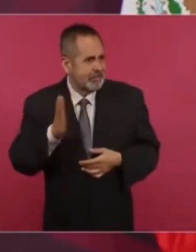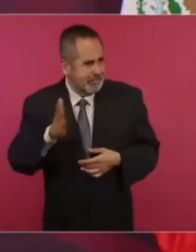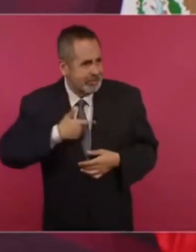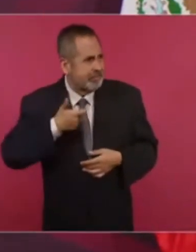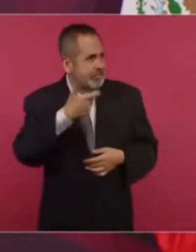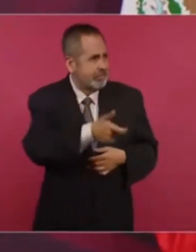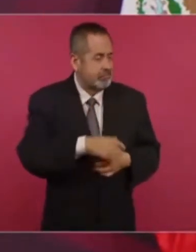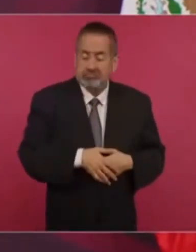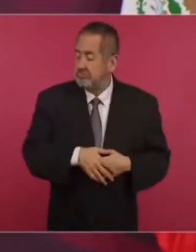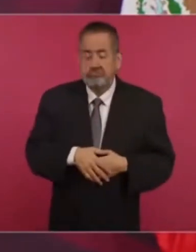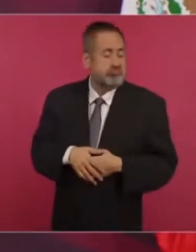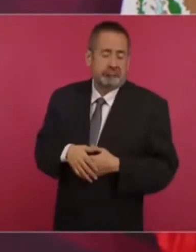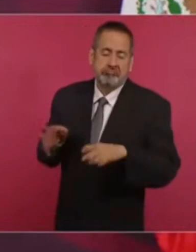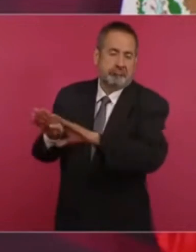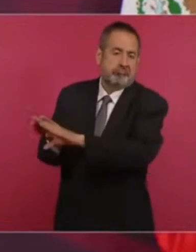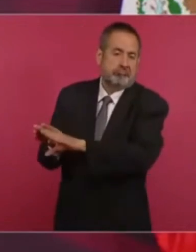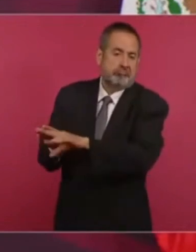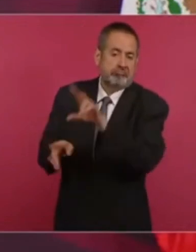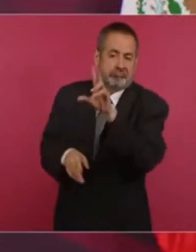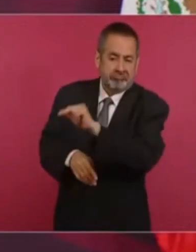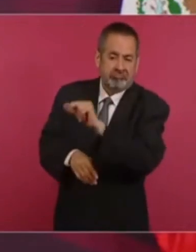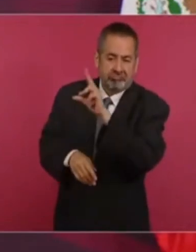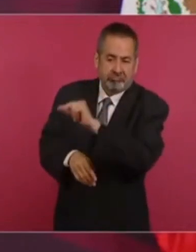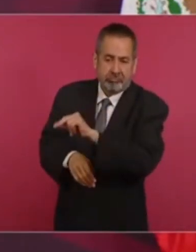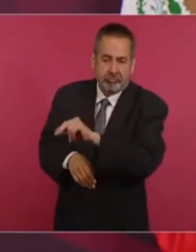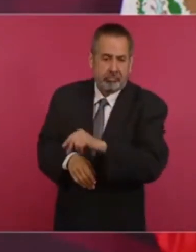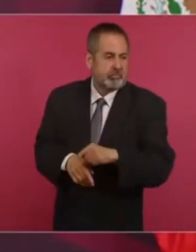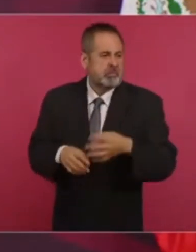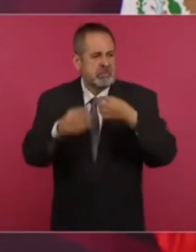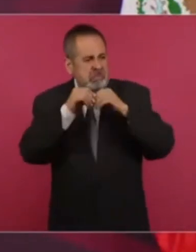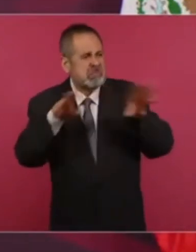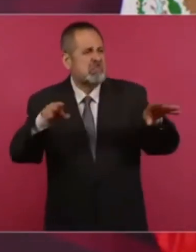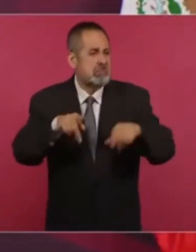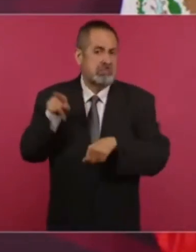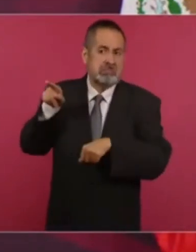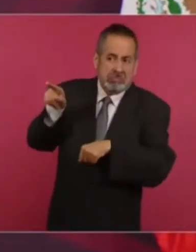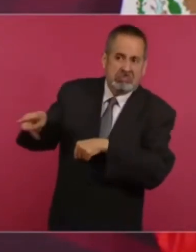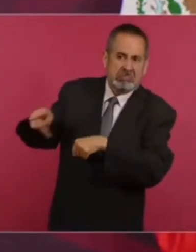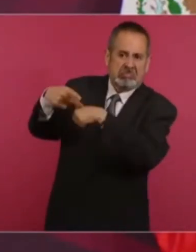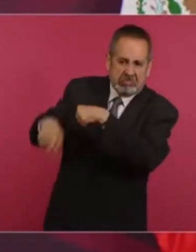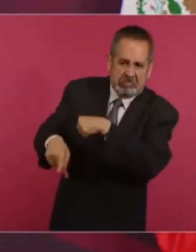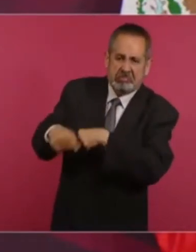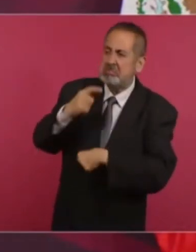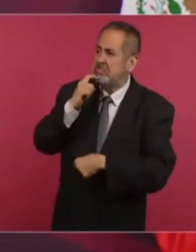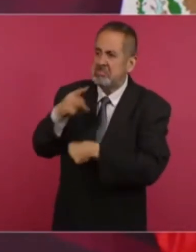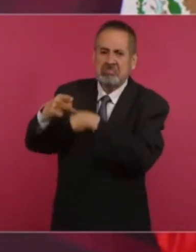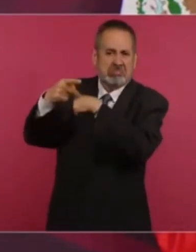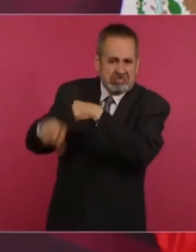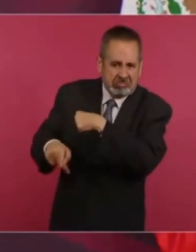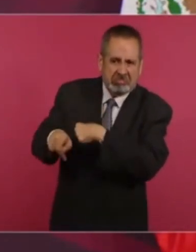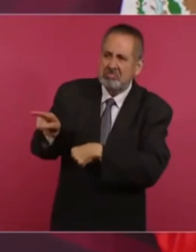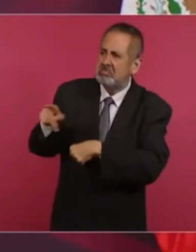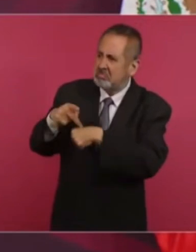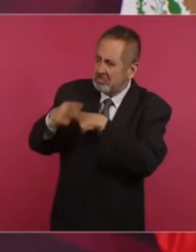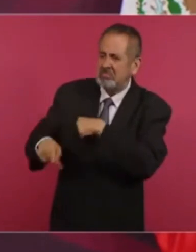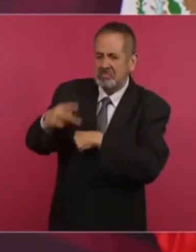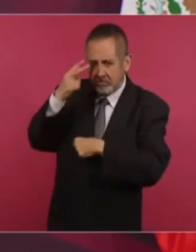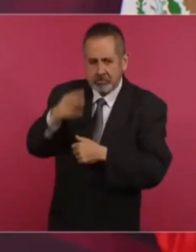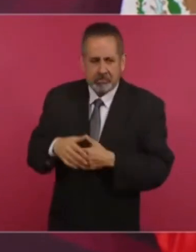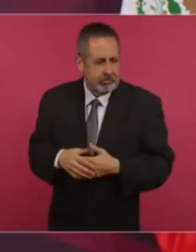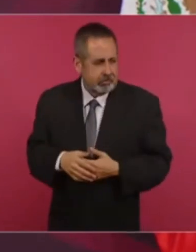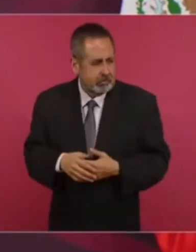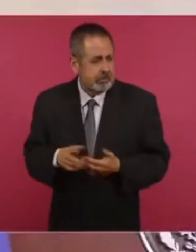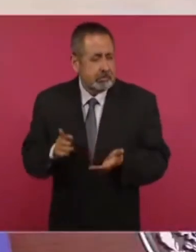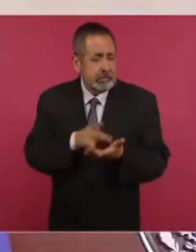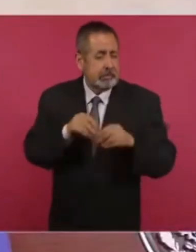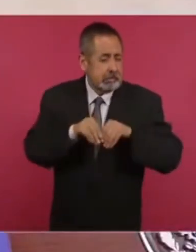Entonces todo era peligro para México, peligro para México. Y repito, ni así